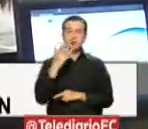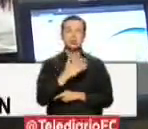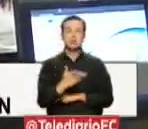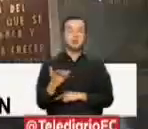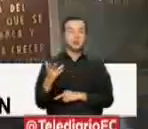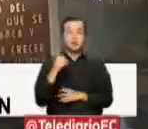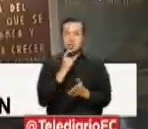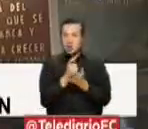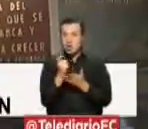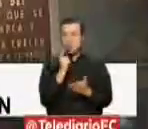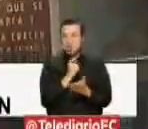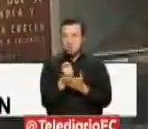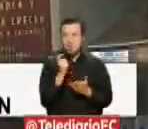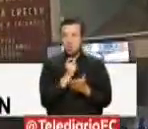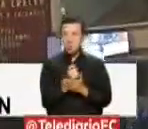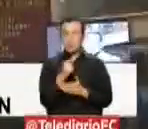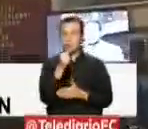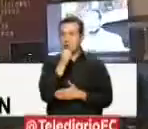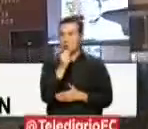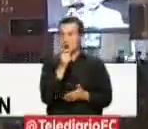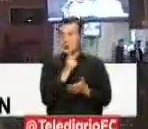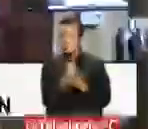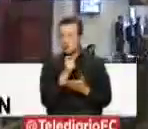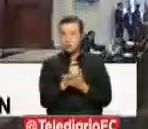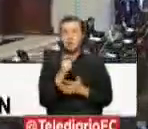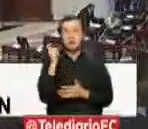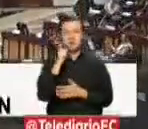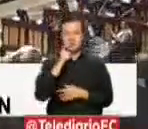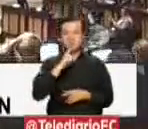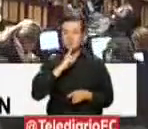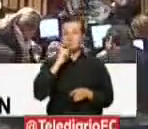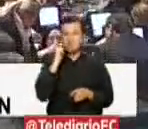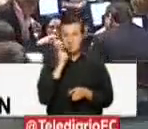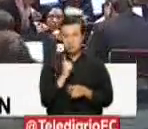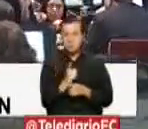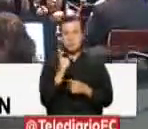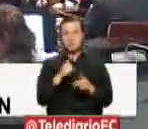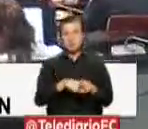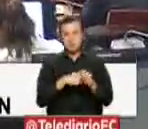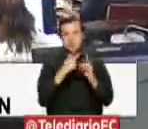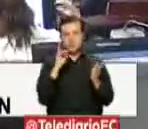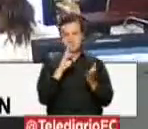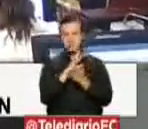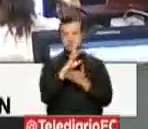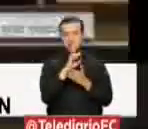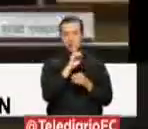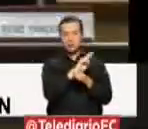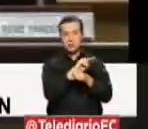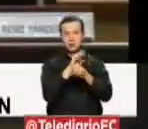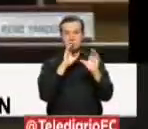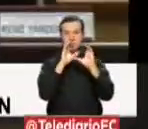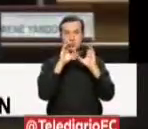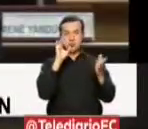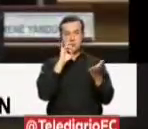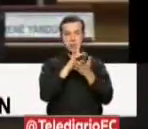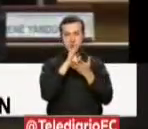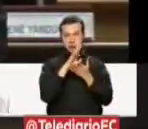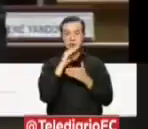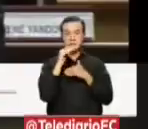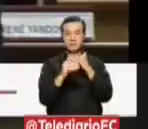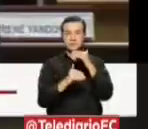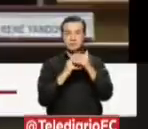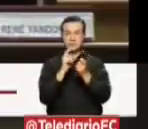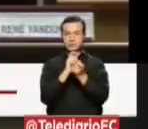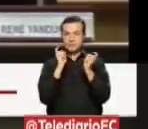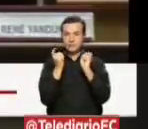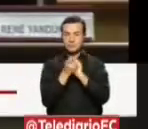en la persecución a medios y periodistas es necesaria y por eso se debe partir de la eliminación de la Supercom. Avanzamos en el